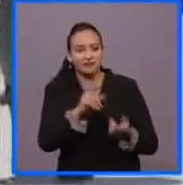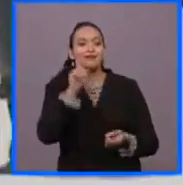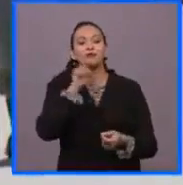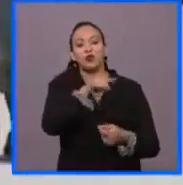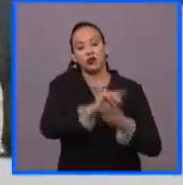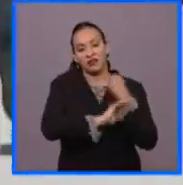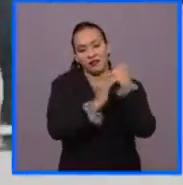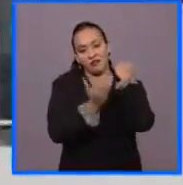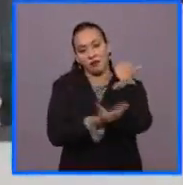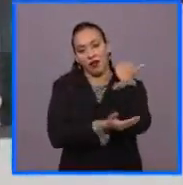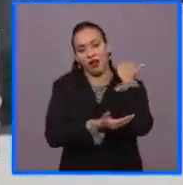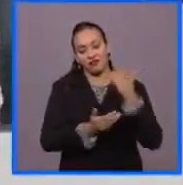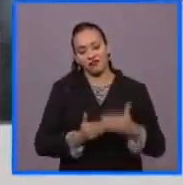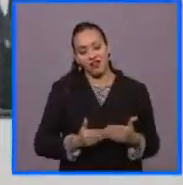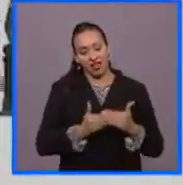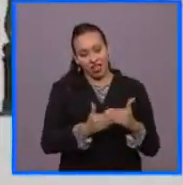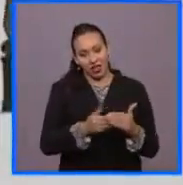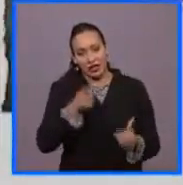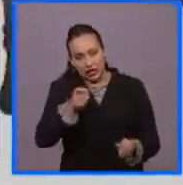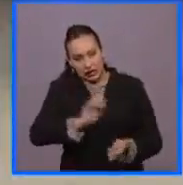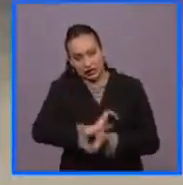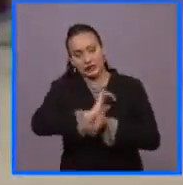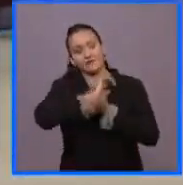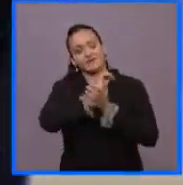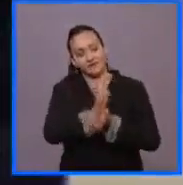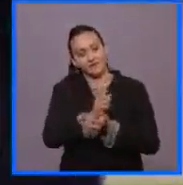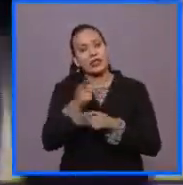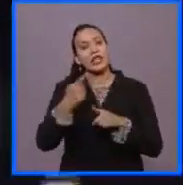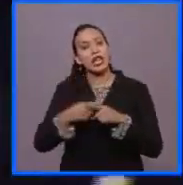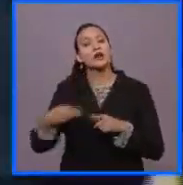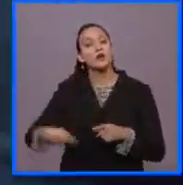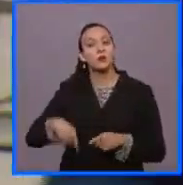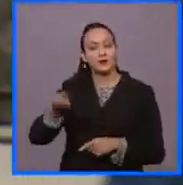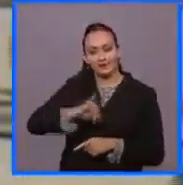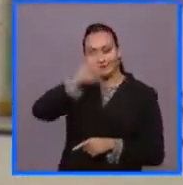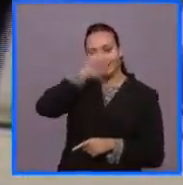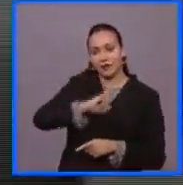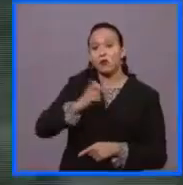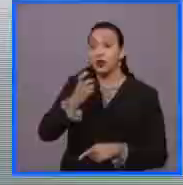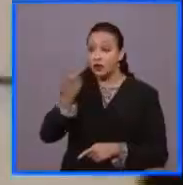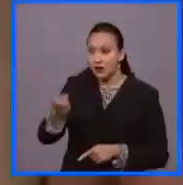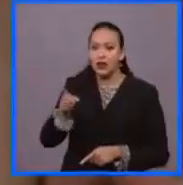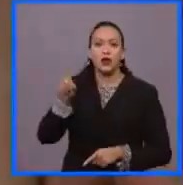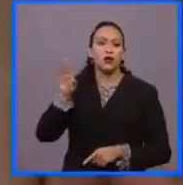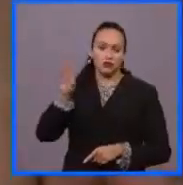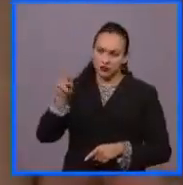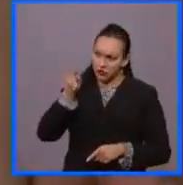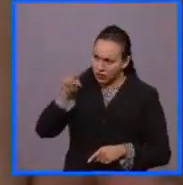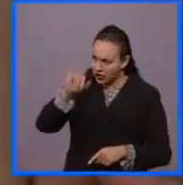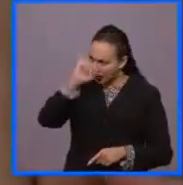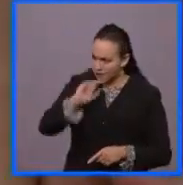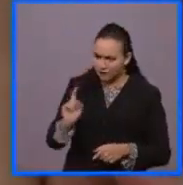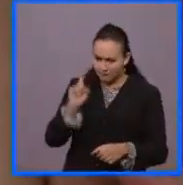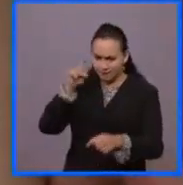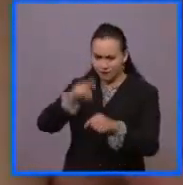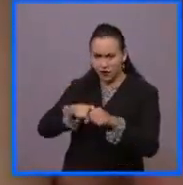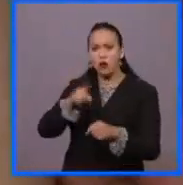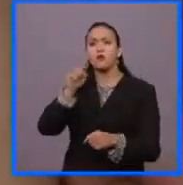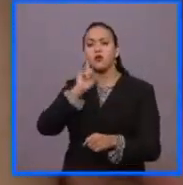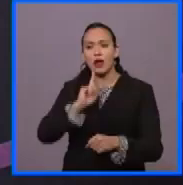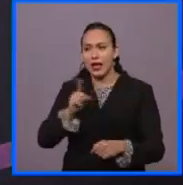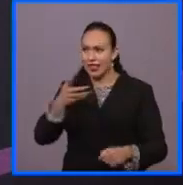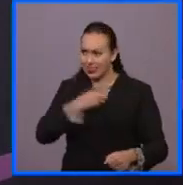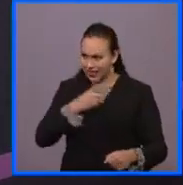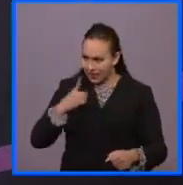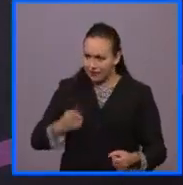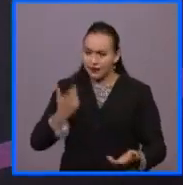que implicó una acción de discriminación, por lo que se le concedió la reinstalación, que no fuera dada de baja del Seguro Social